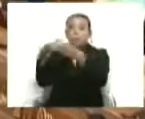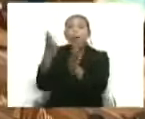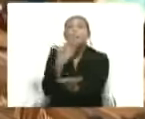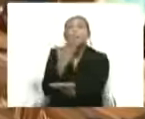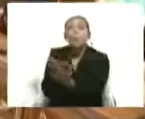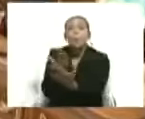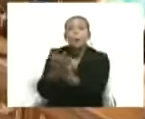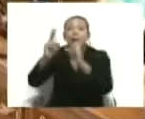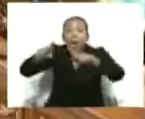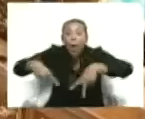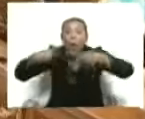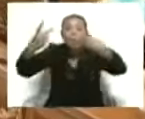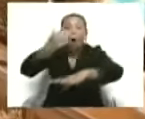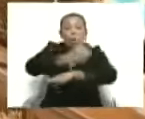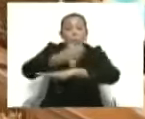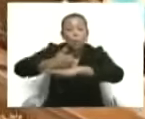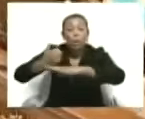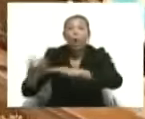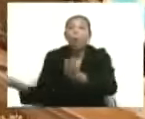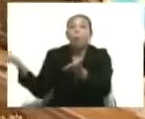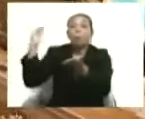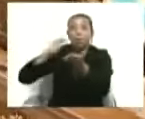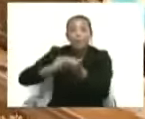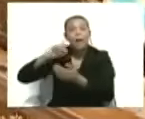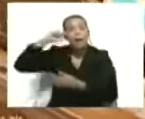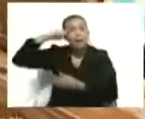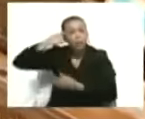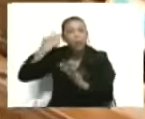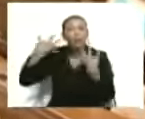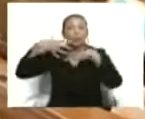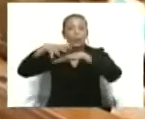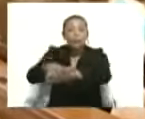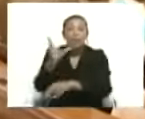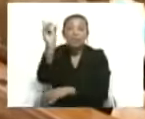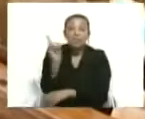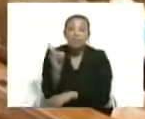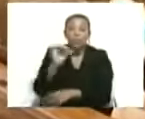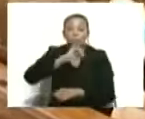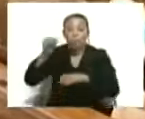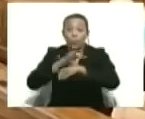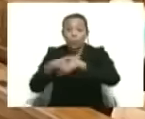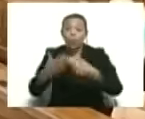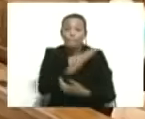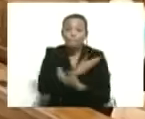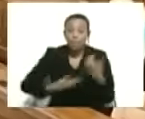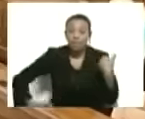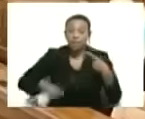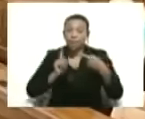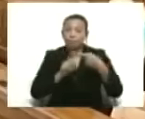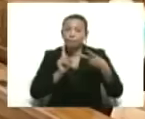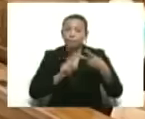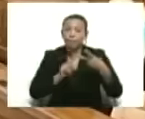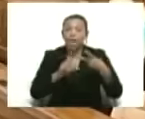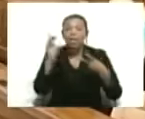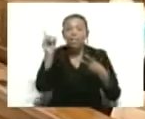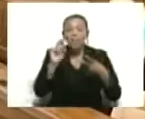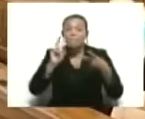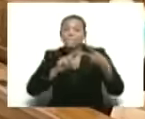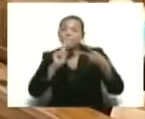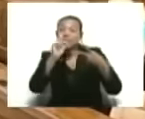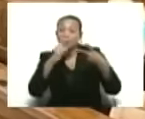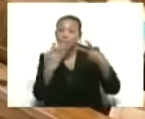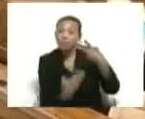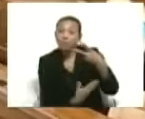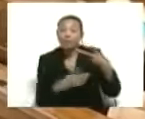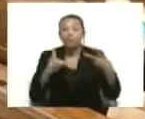propuesto ratificar esta junta directiva que recordamos está integrada por el diputado Jorge Rodríguez Gómez en la presidencia, en la primera